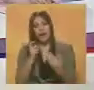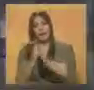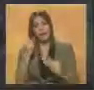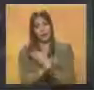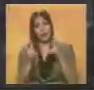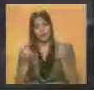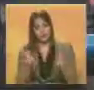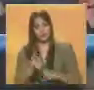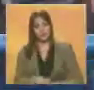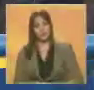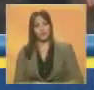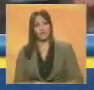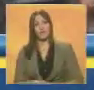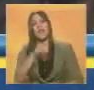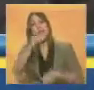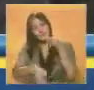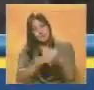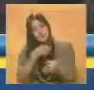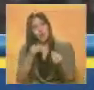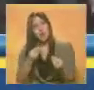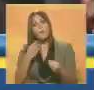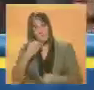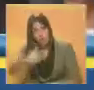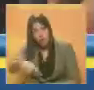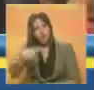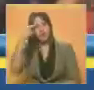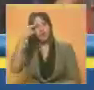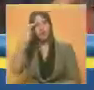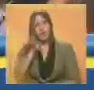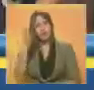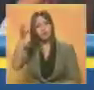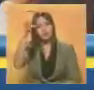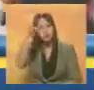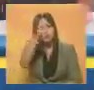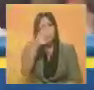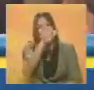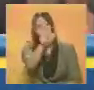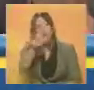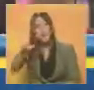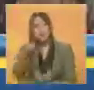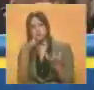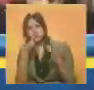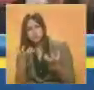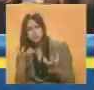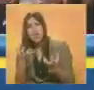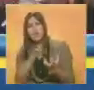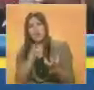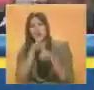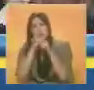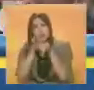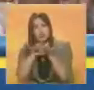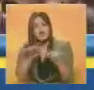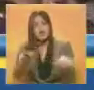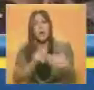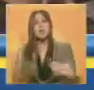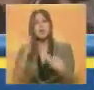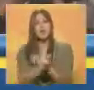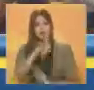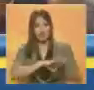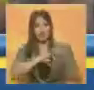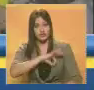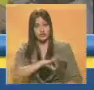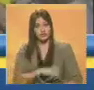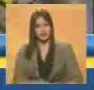el mandatario local aseguró que los próximos días recorrerá las zonas populares de esa entidad para difundir este programa social